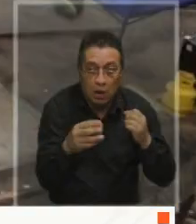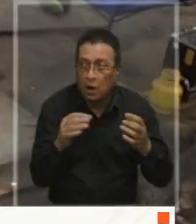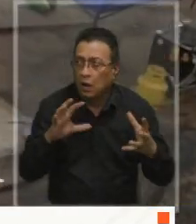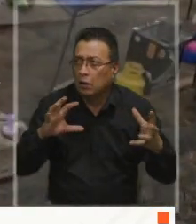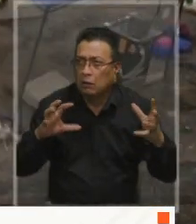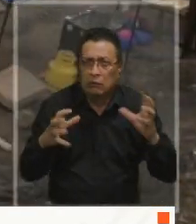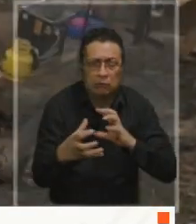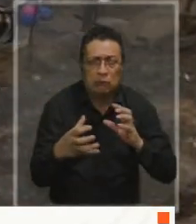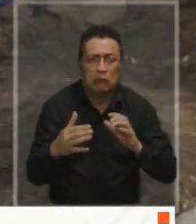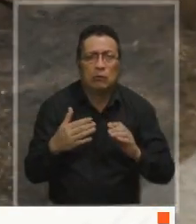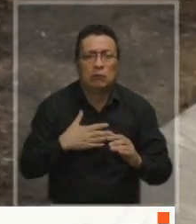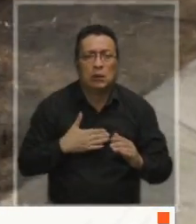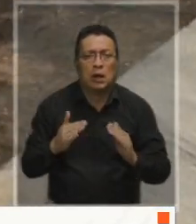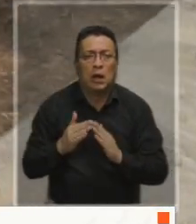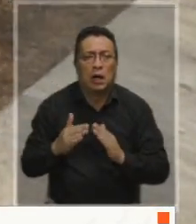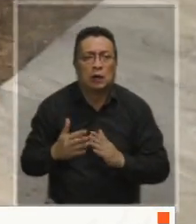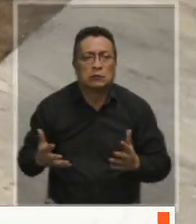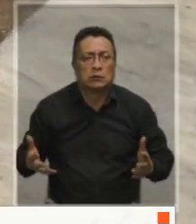su terreno